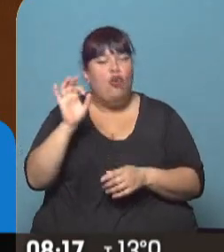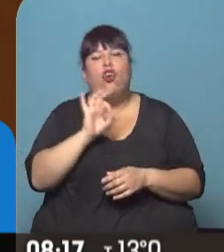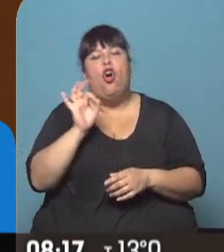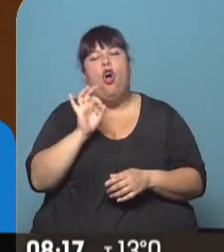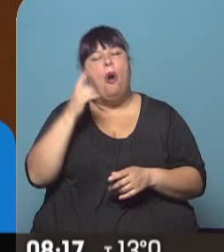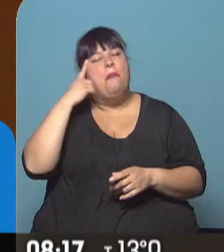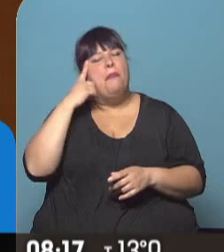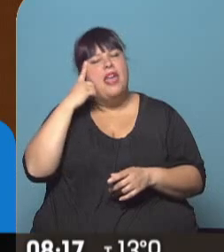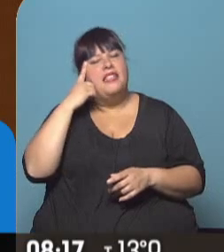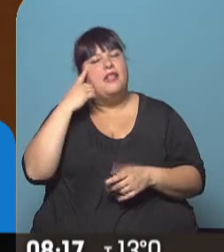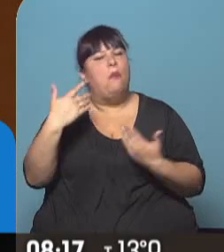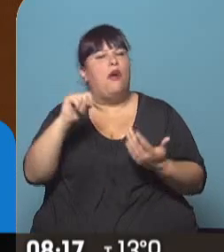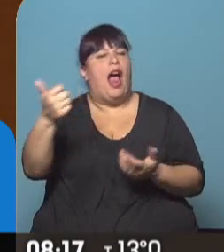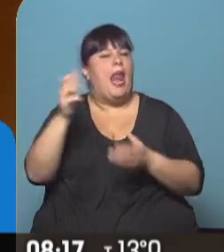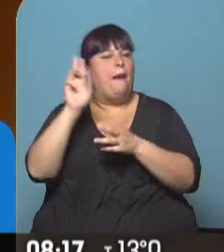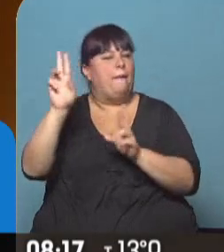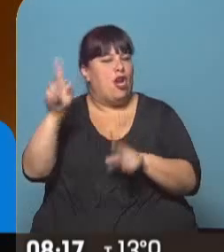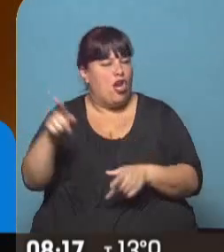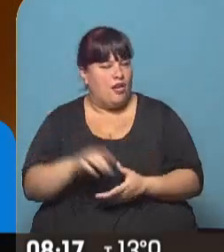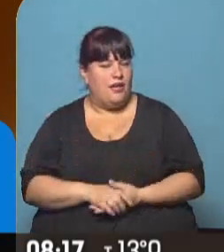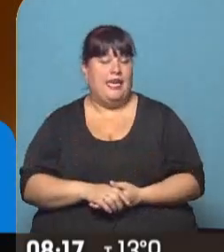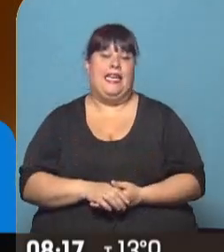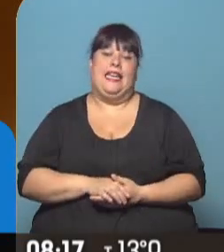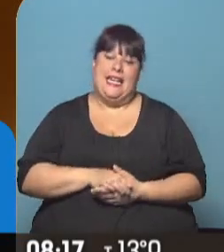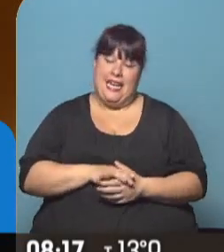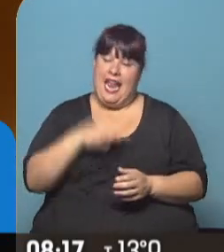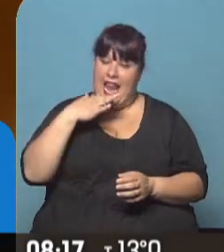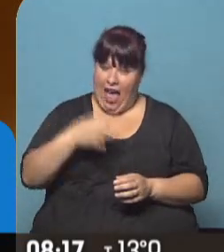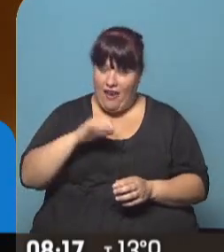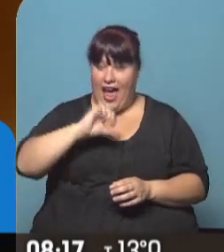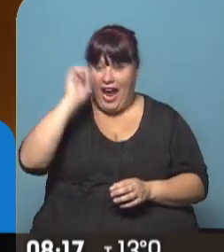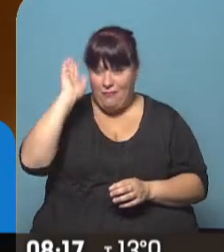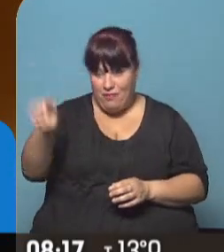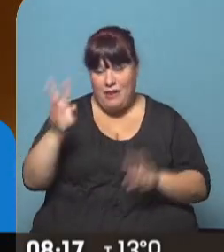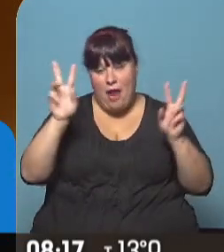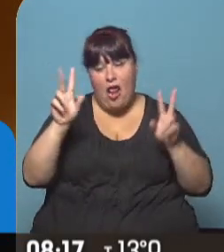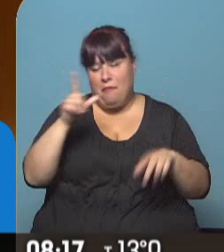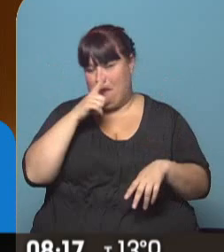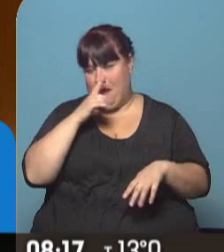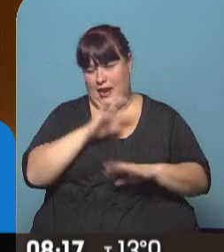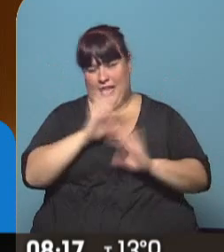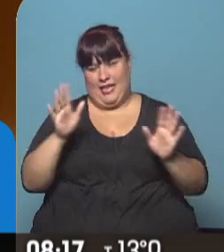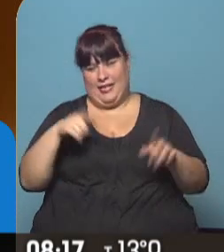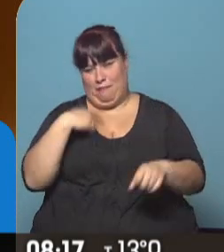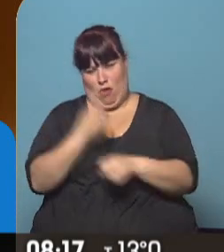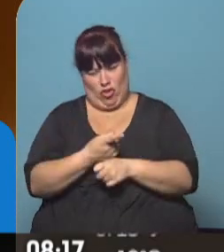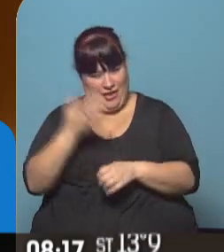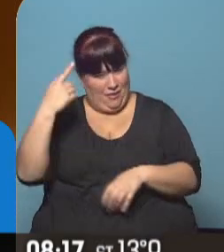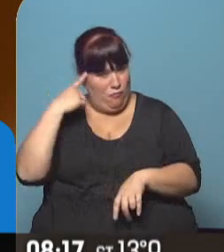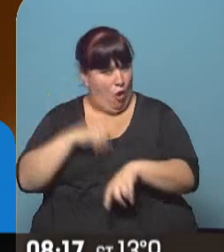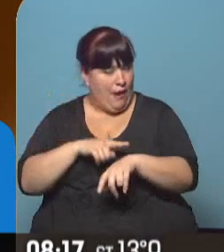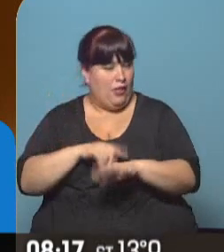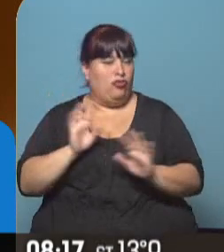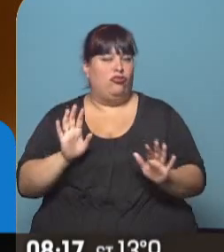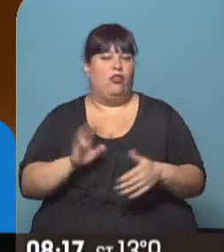pensaba que podía ganar el peronismo y la verdad que ganarle al peronismo parecía una hazaña imposible